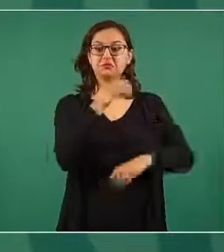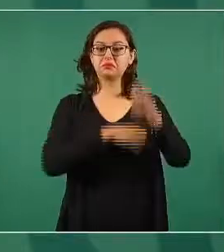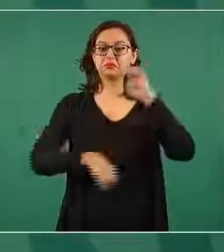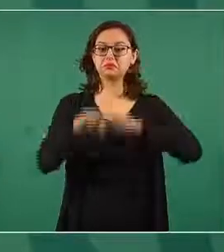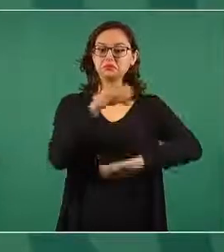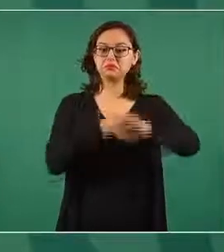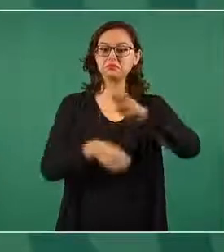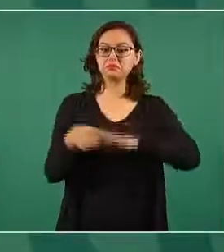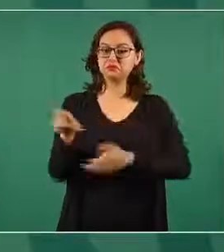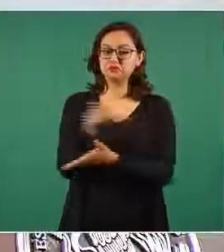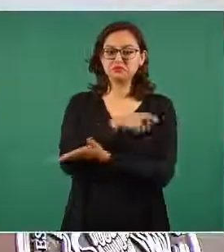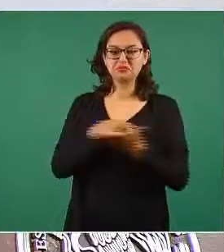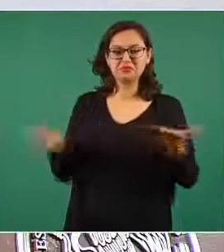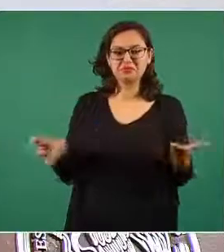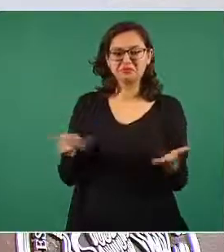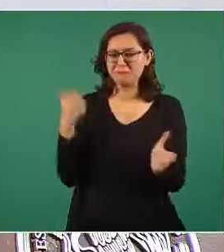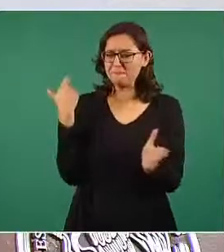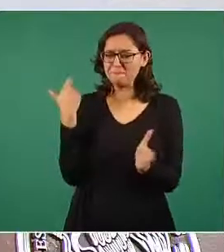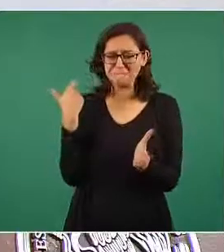a precio